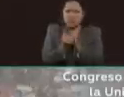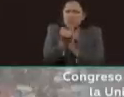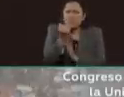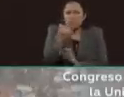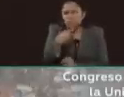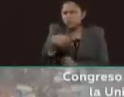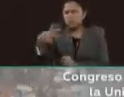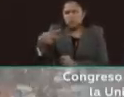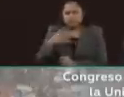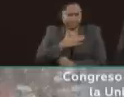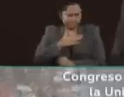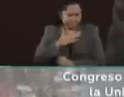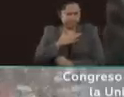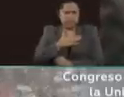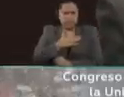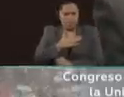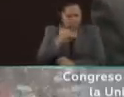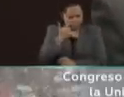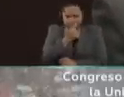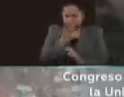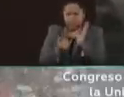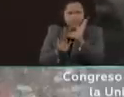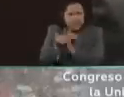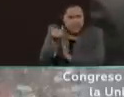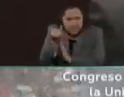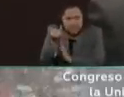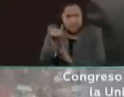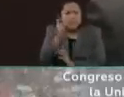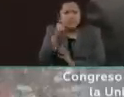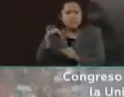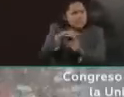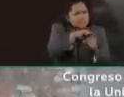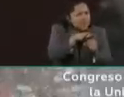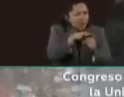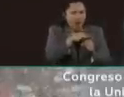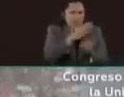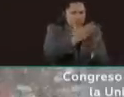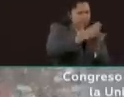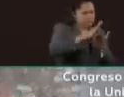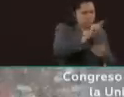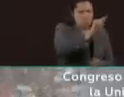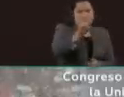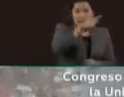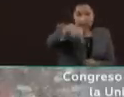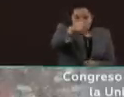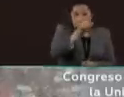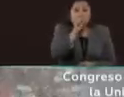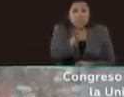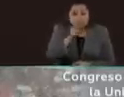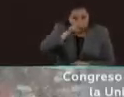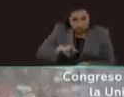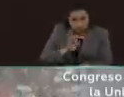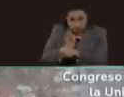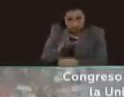han manifestado reiteradamente en contra del pueblo. Fueron nada más 30 años